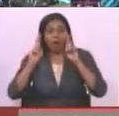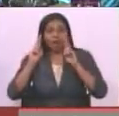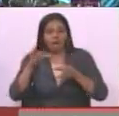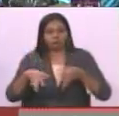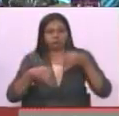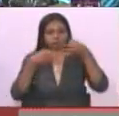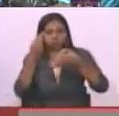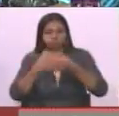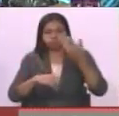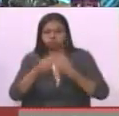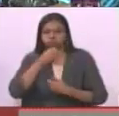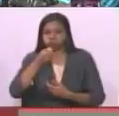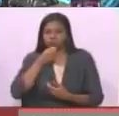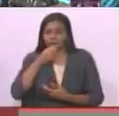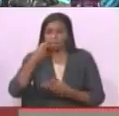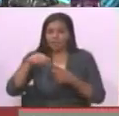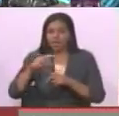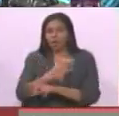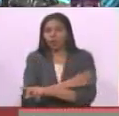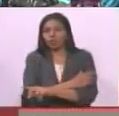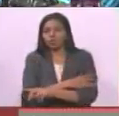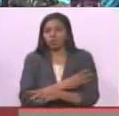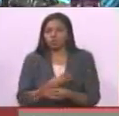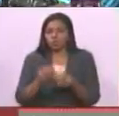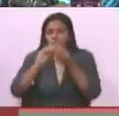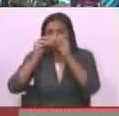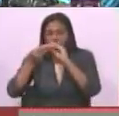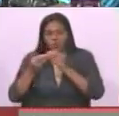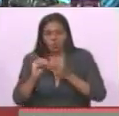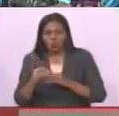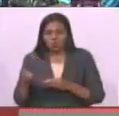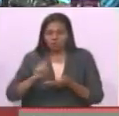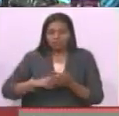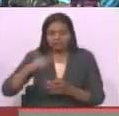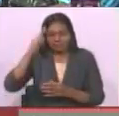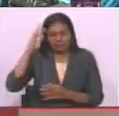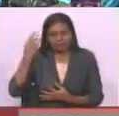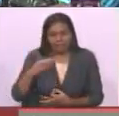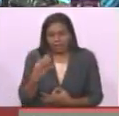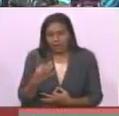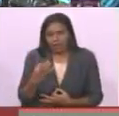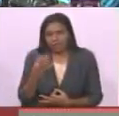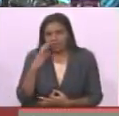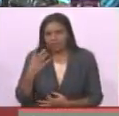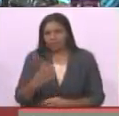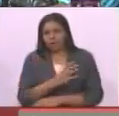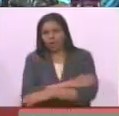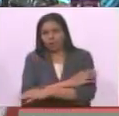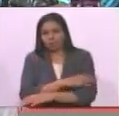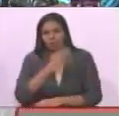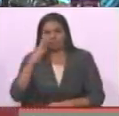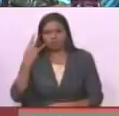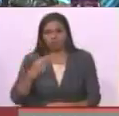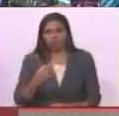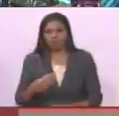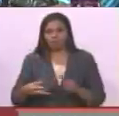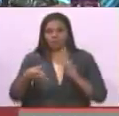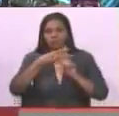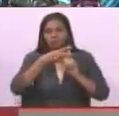sirvan para que la oposición rectifique y tengamos en Venezuela una verdadera oposición.